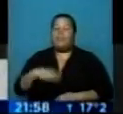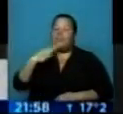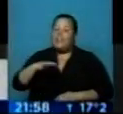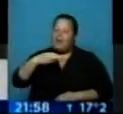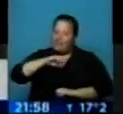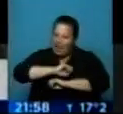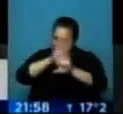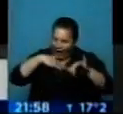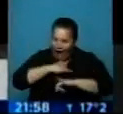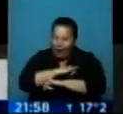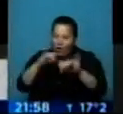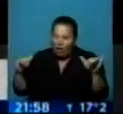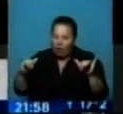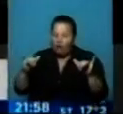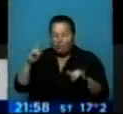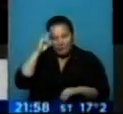Tengamos claro,